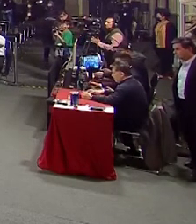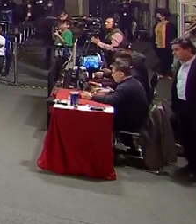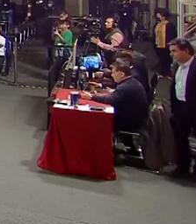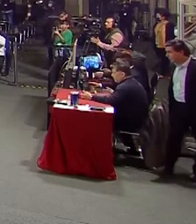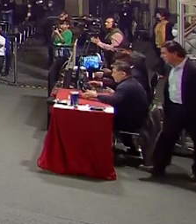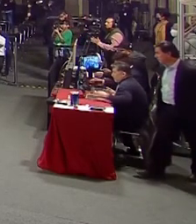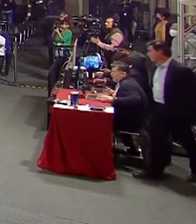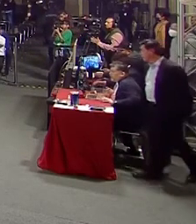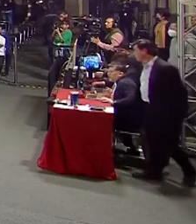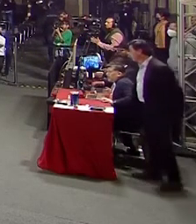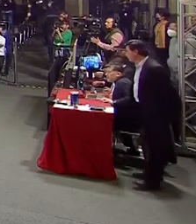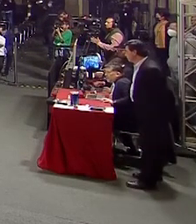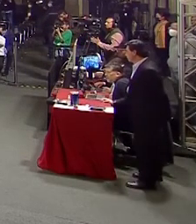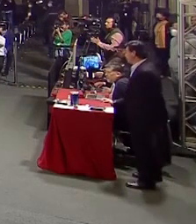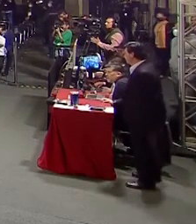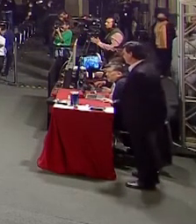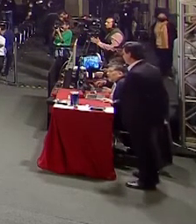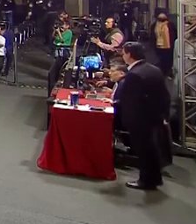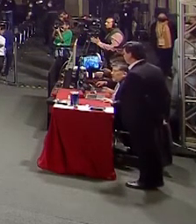Echazarreta,